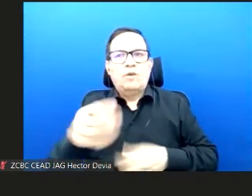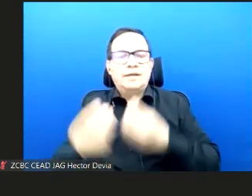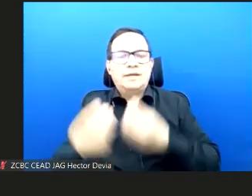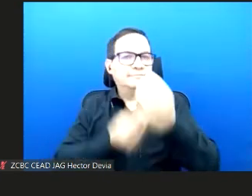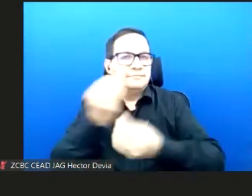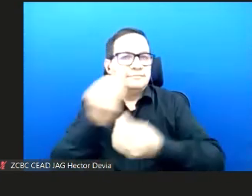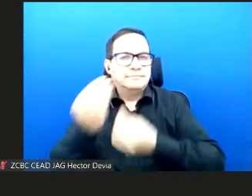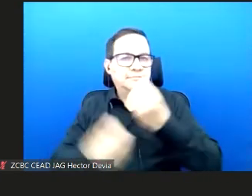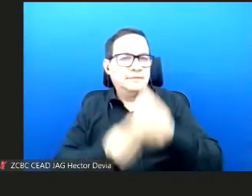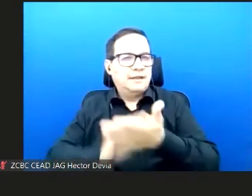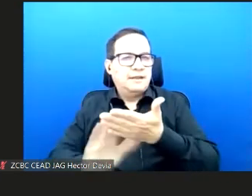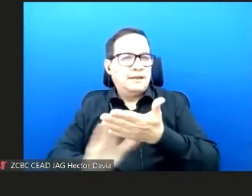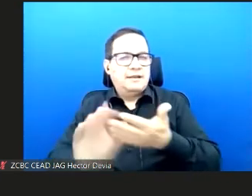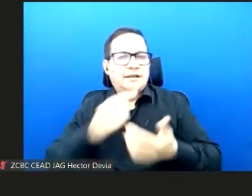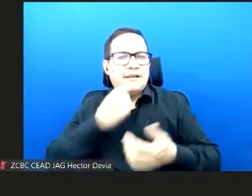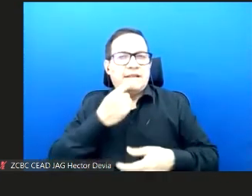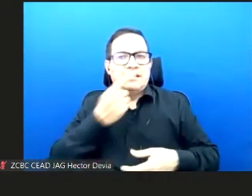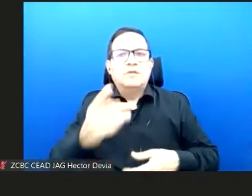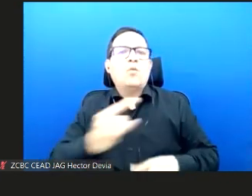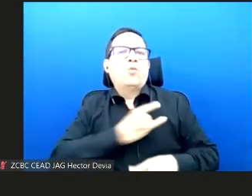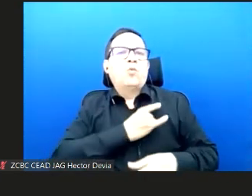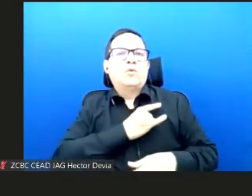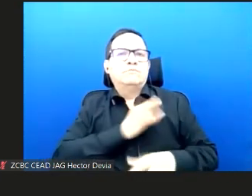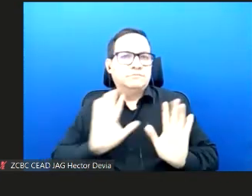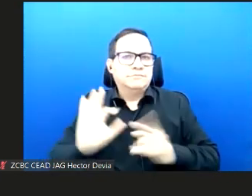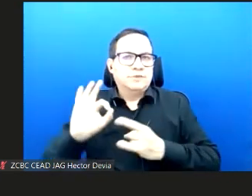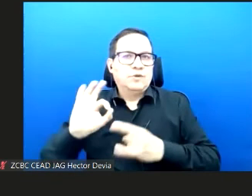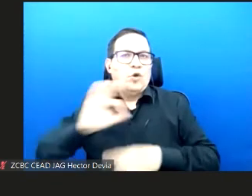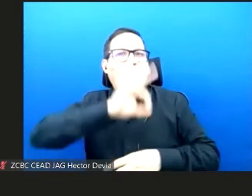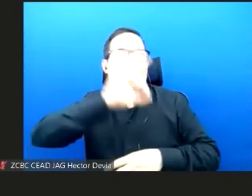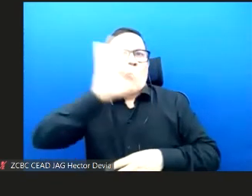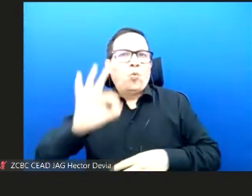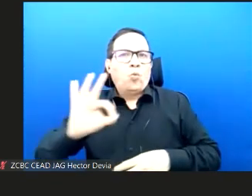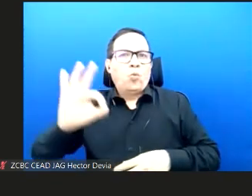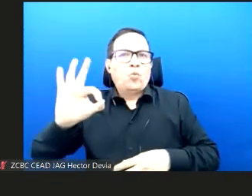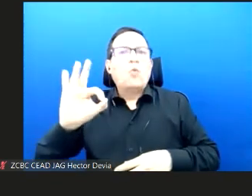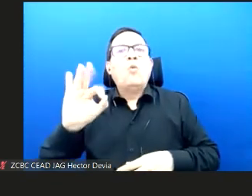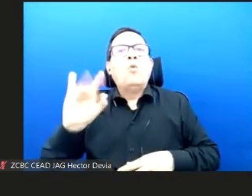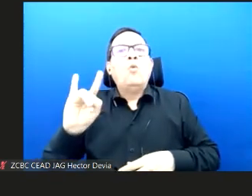ejercicio nos dice que en una universidad, o sea, en la UNAD, hicieron una encuesta a